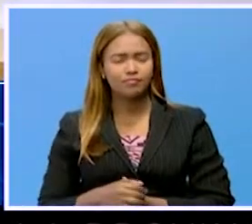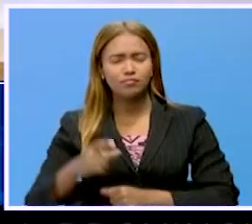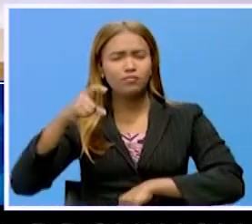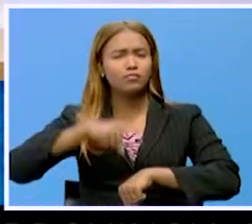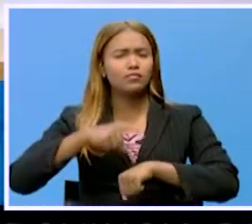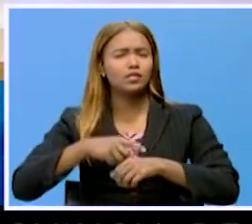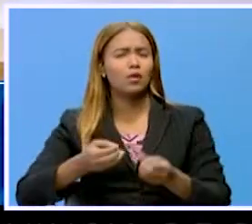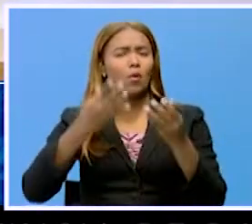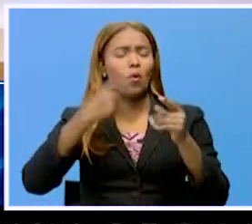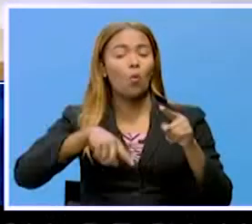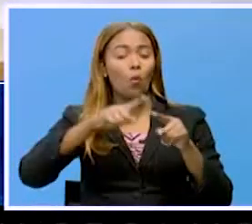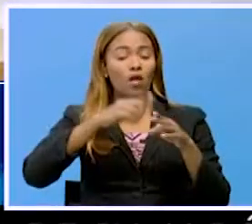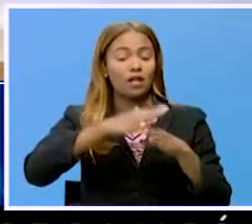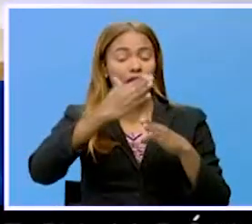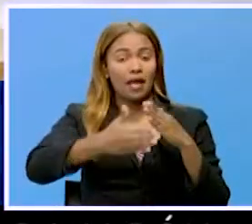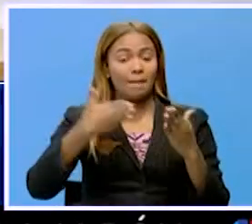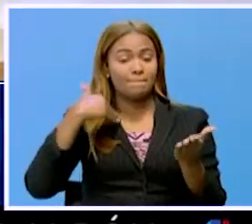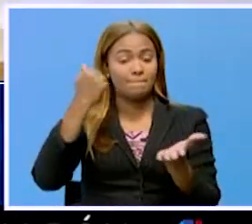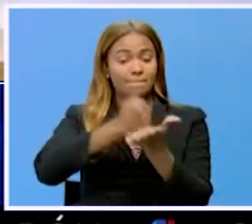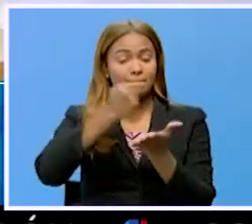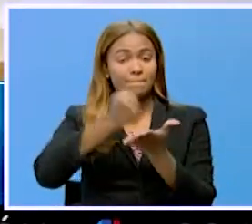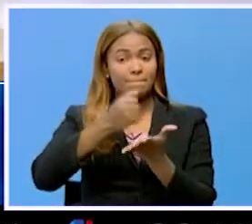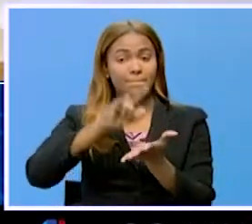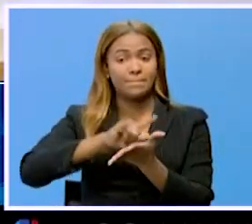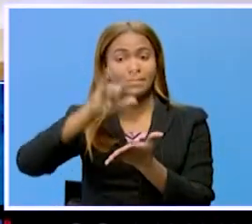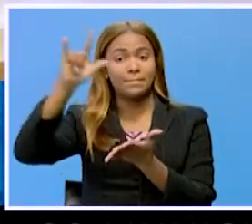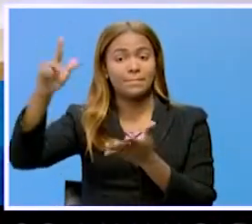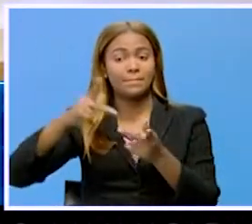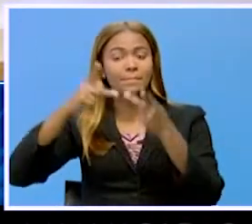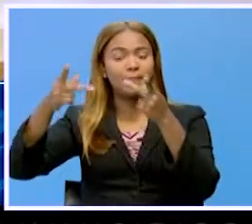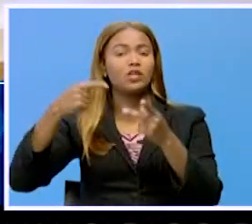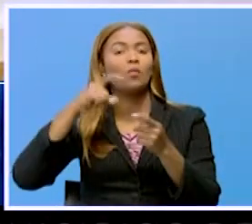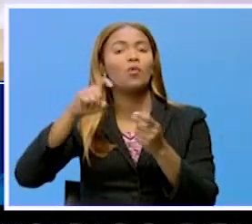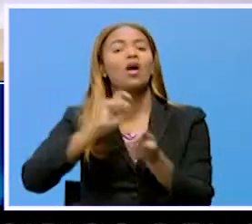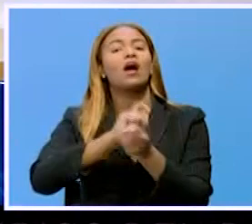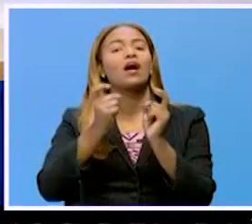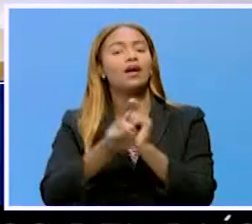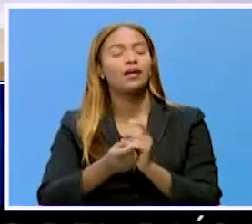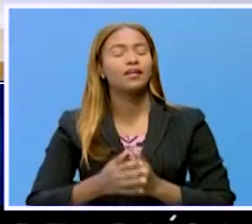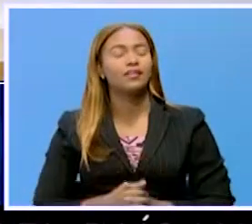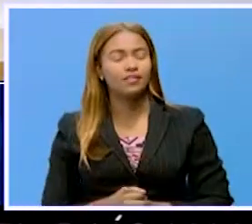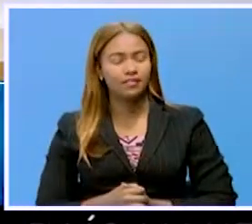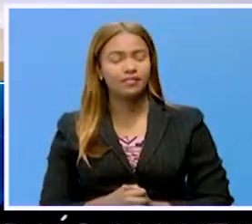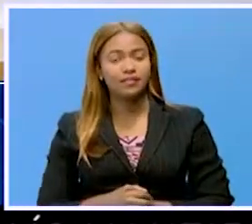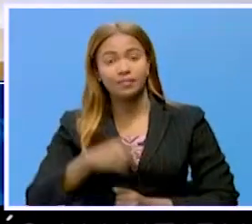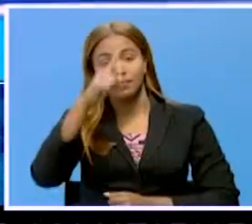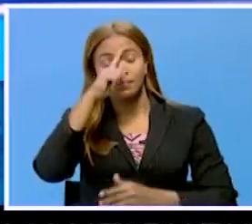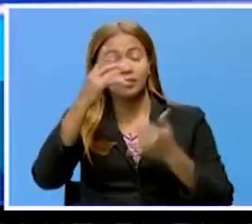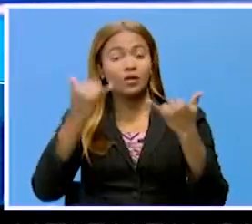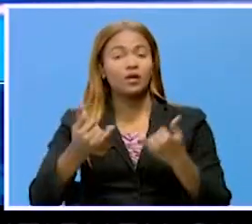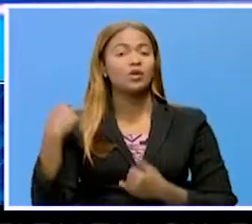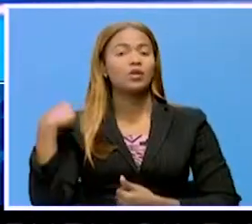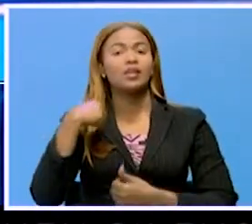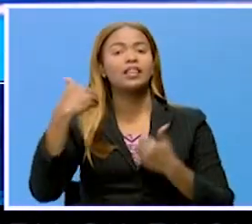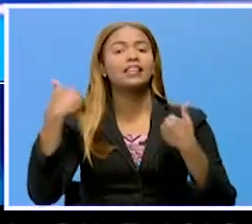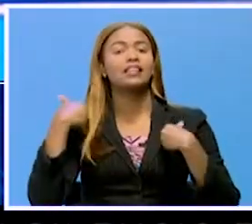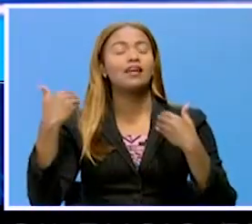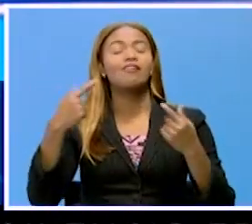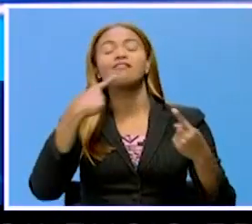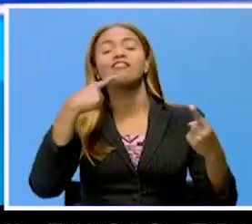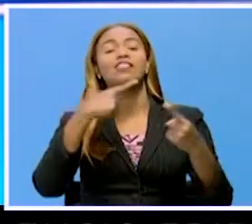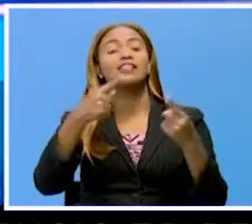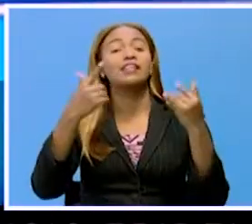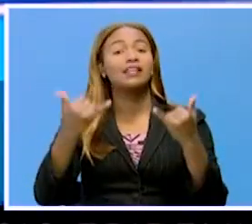tiempo luego de vencerse mi visa de paseo tengo para renovarla? Eso es bueno que entremos en contexto. En el día de hoy tenemos la gran